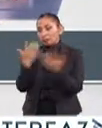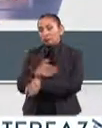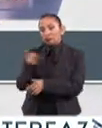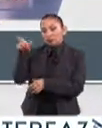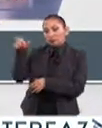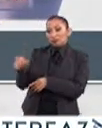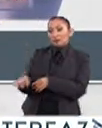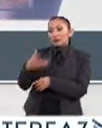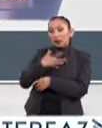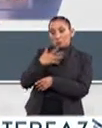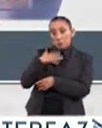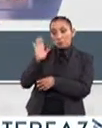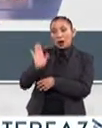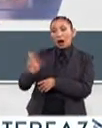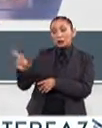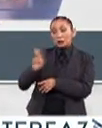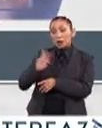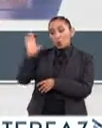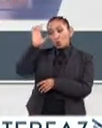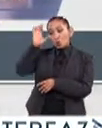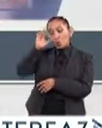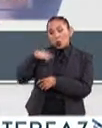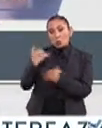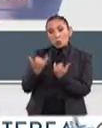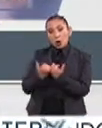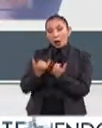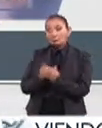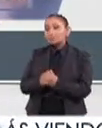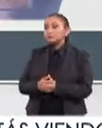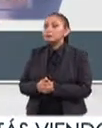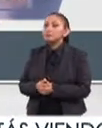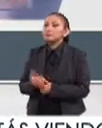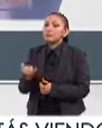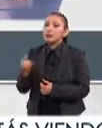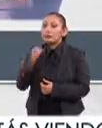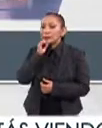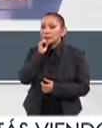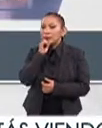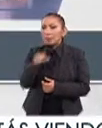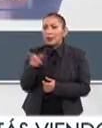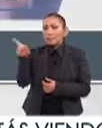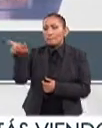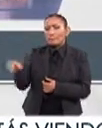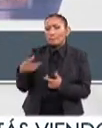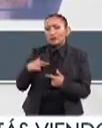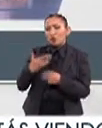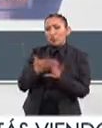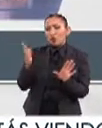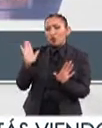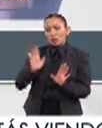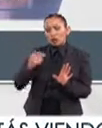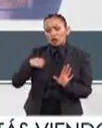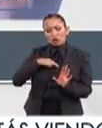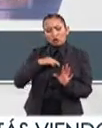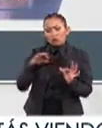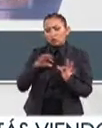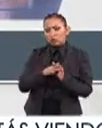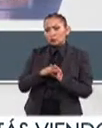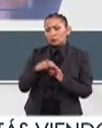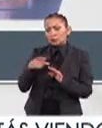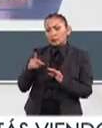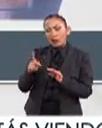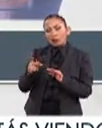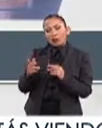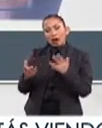que tenemos mucho en común nuestras culturas y además son personas que son muy parecidas a nosotros, pero que a